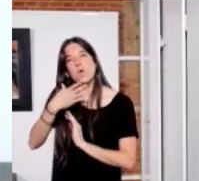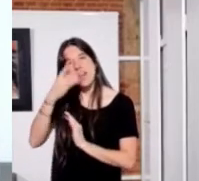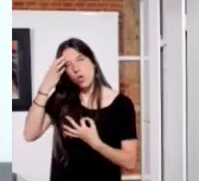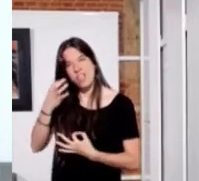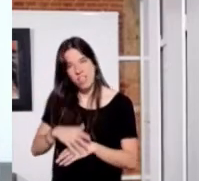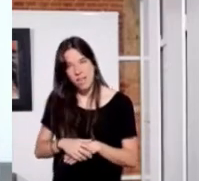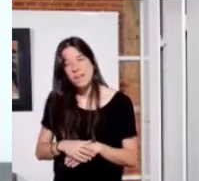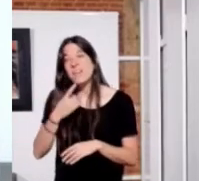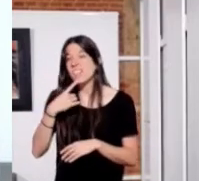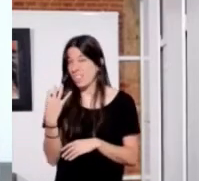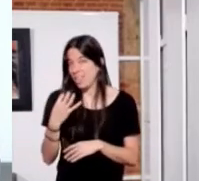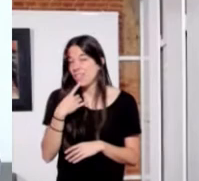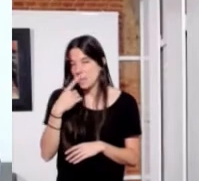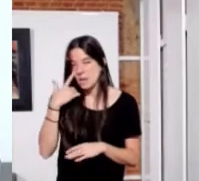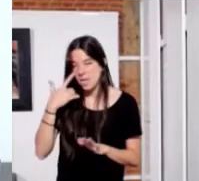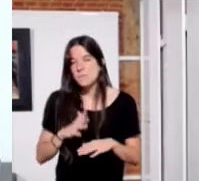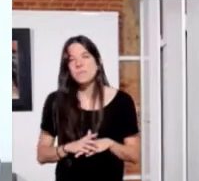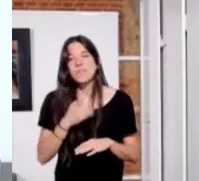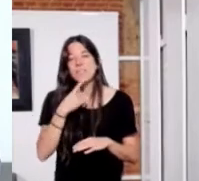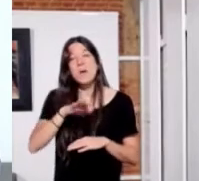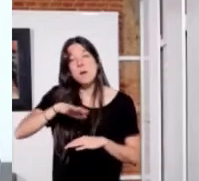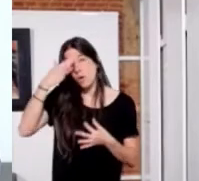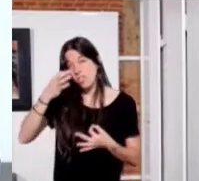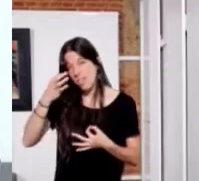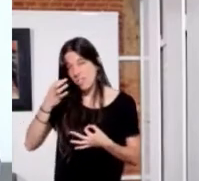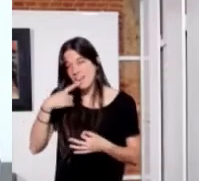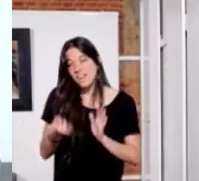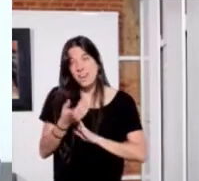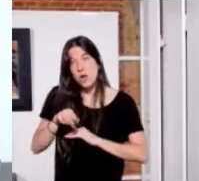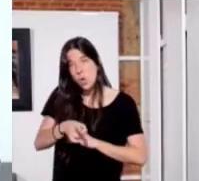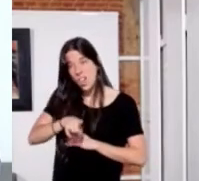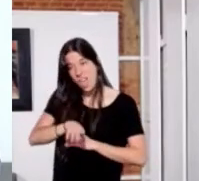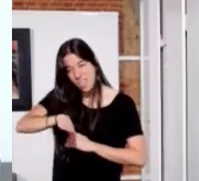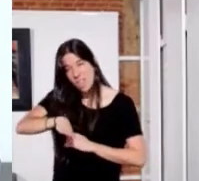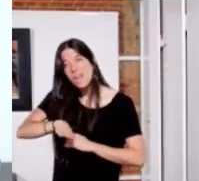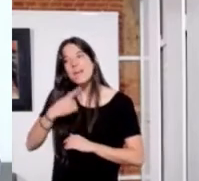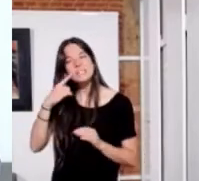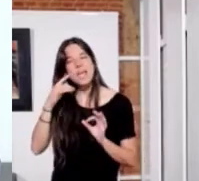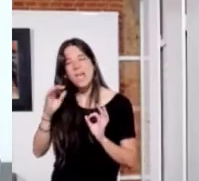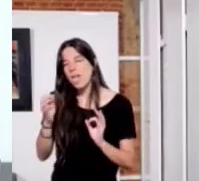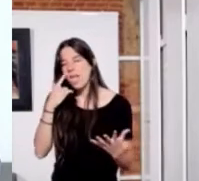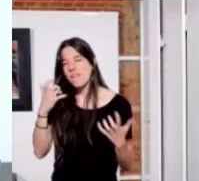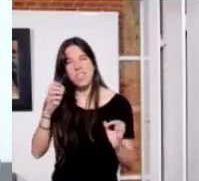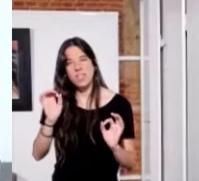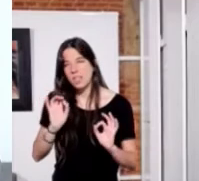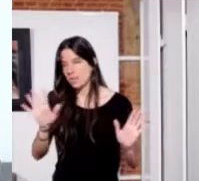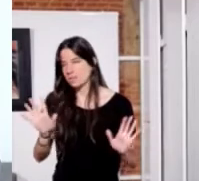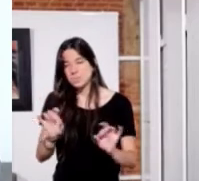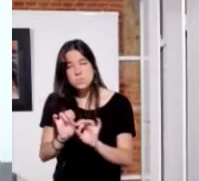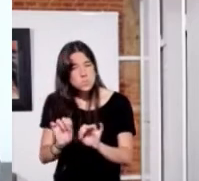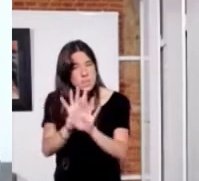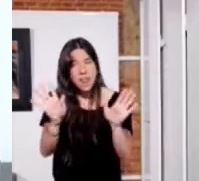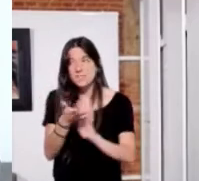dice, mirad, la mala conciencia que genera una crueldad es tan evidente que muchas veces ni siquiera hay